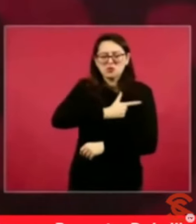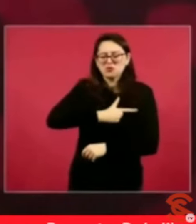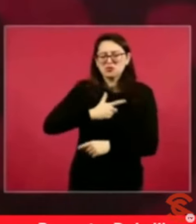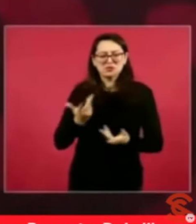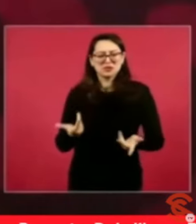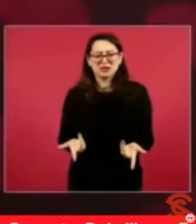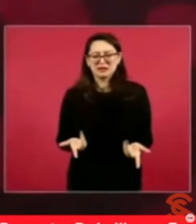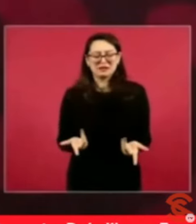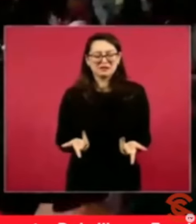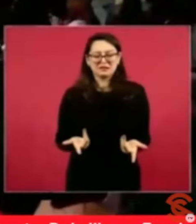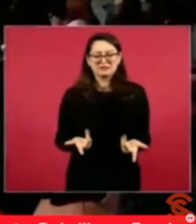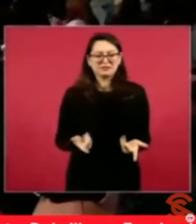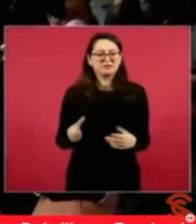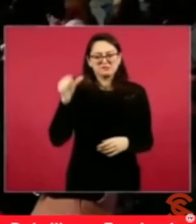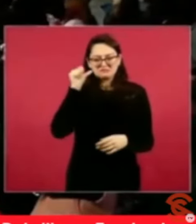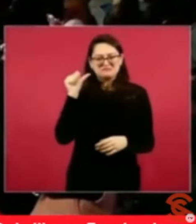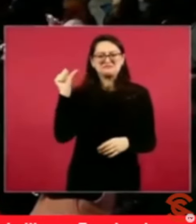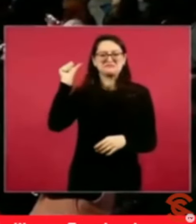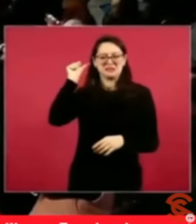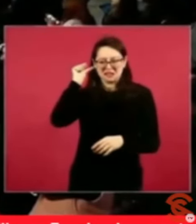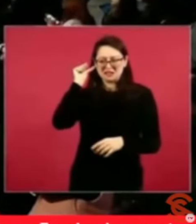muchos Cómo